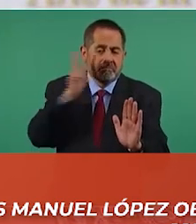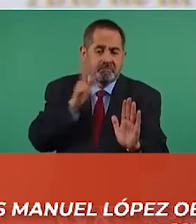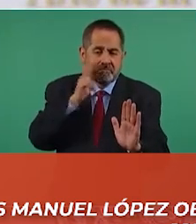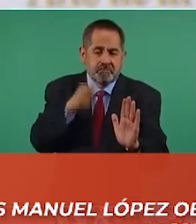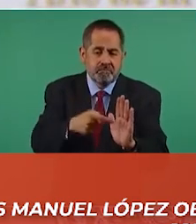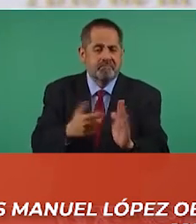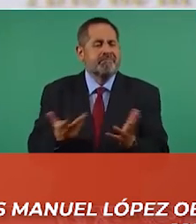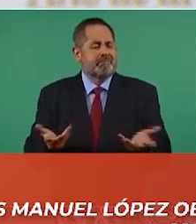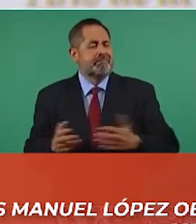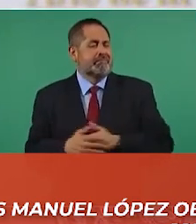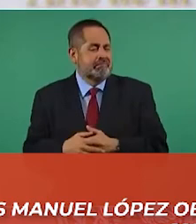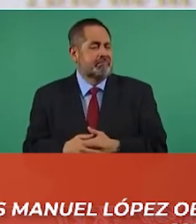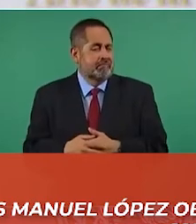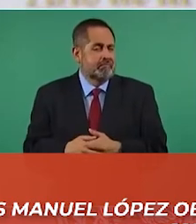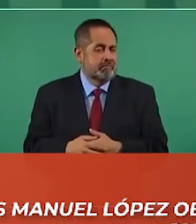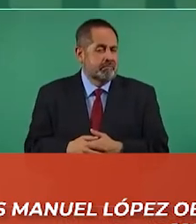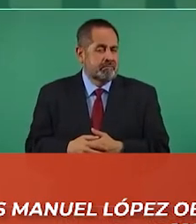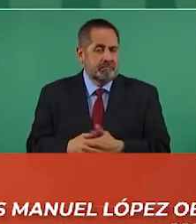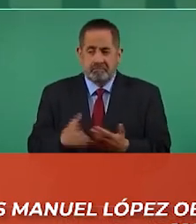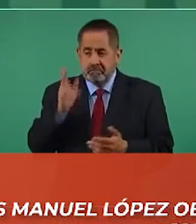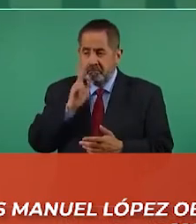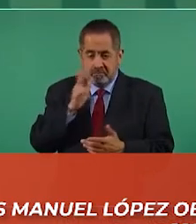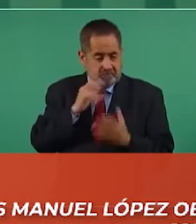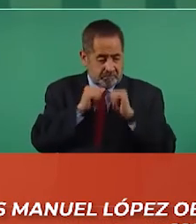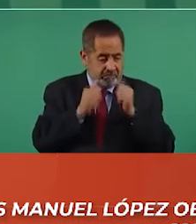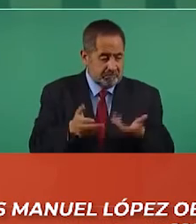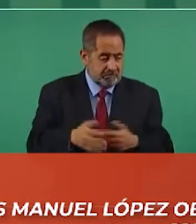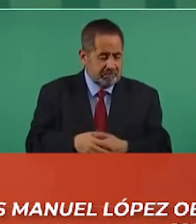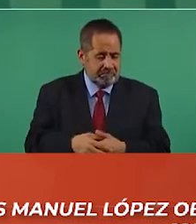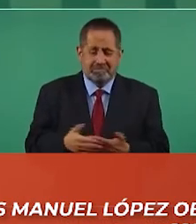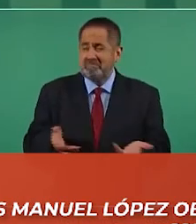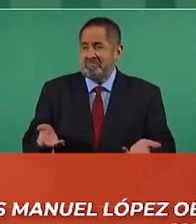porque si no, pues son